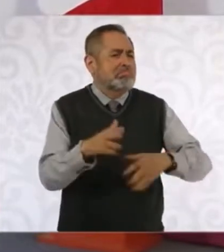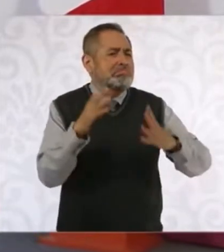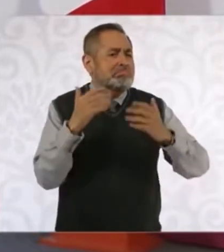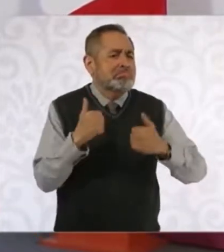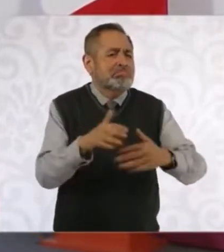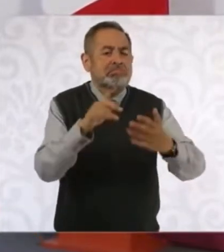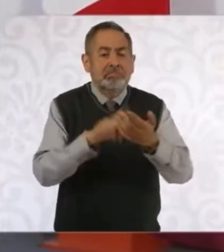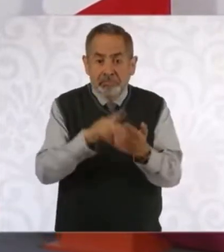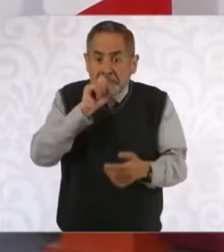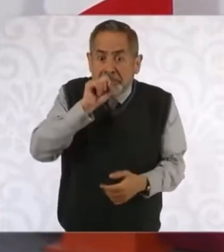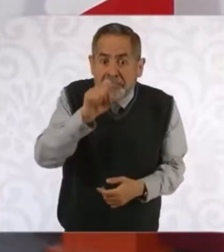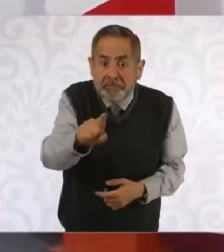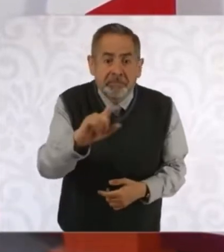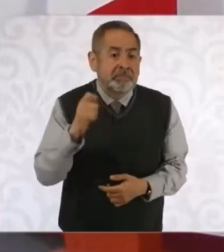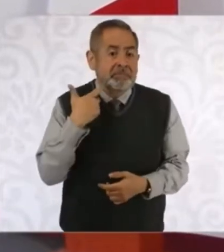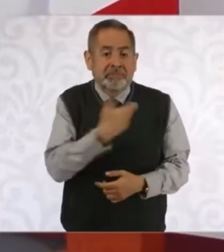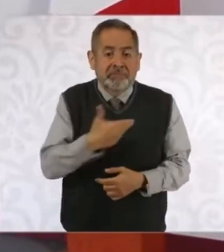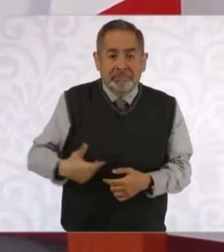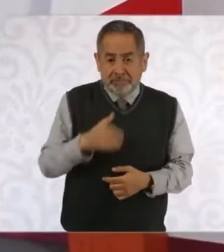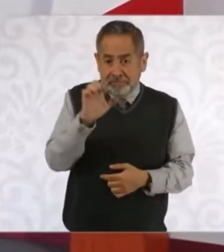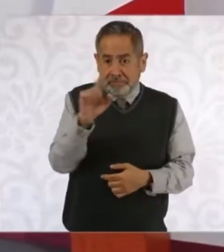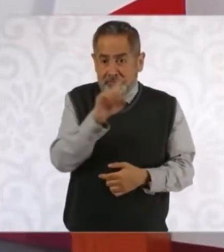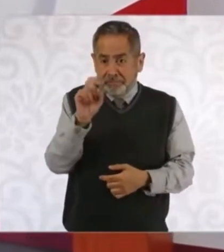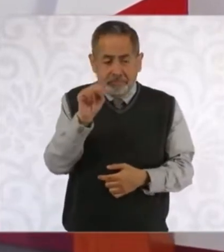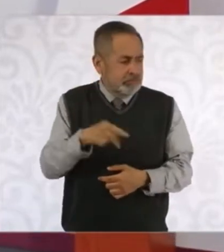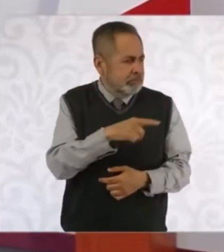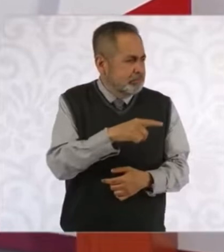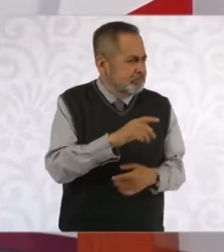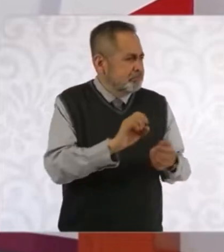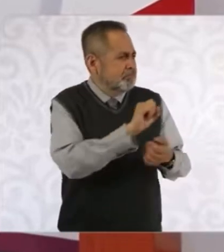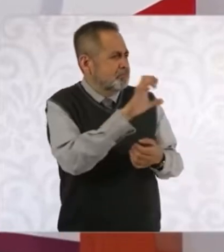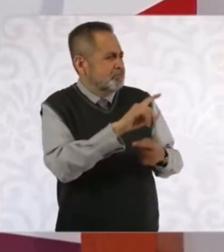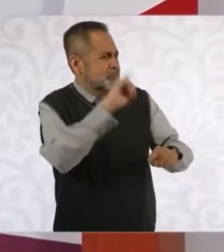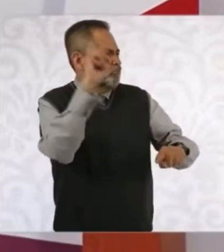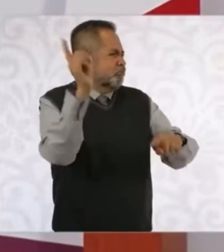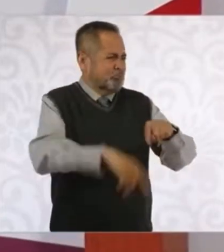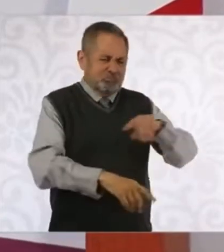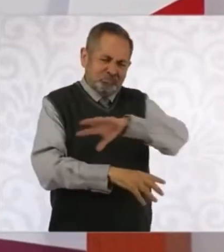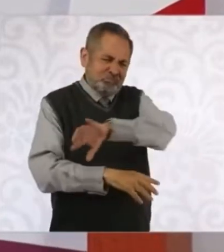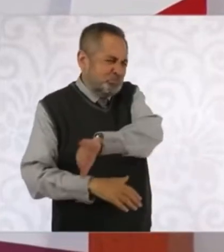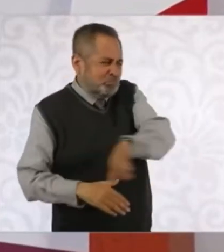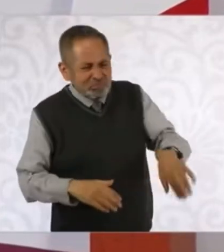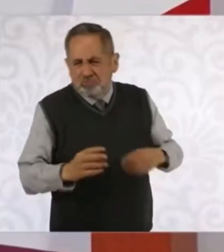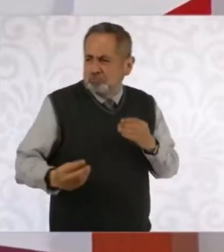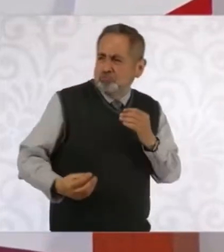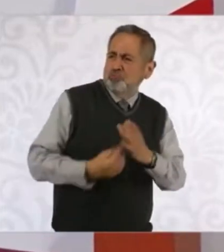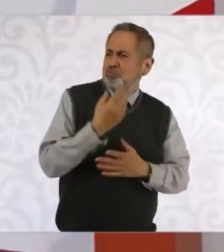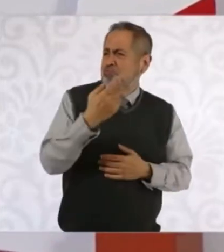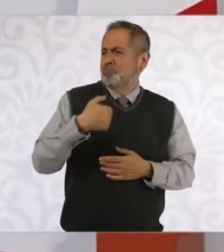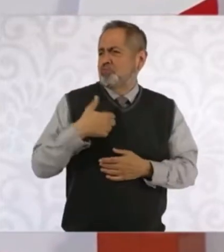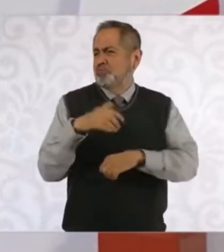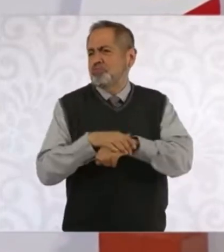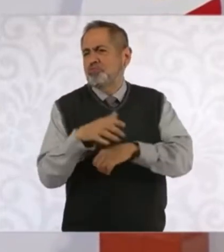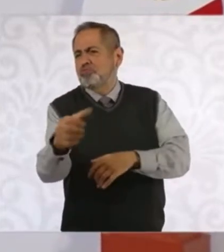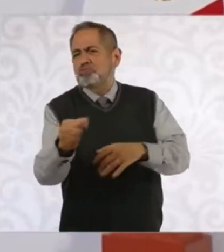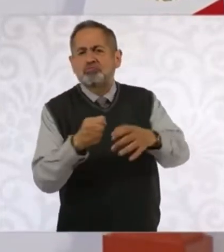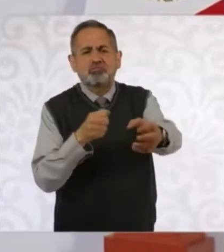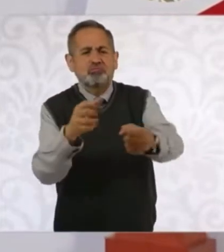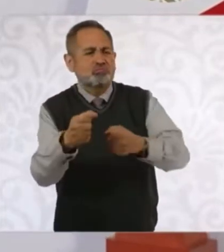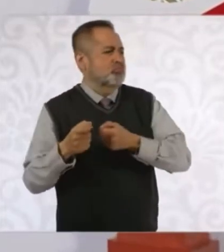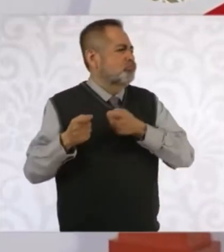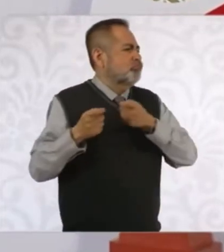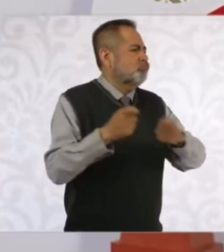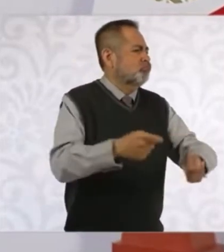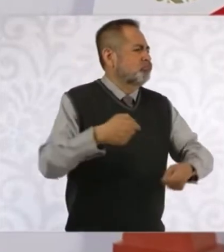que esos señores, la verdad que sí dan pena, porque nada más están preocupándose por